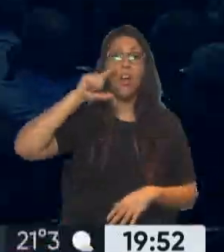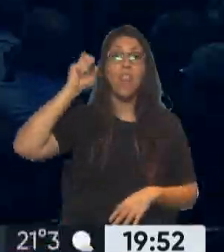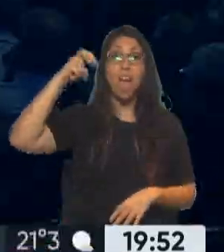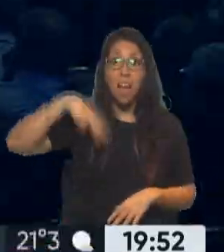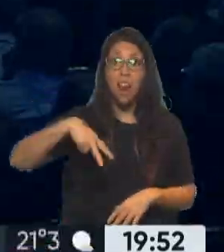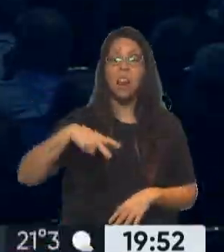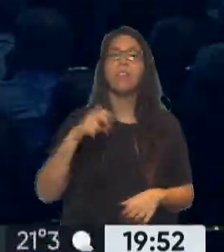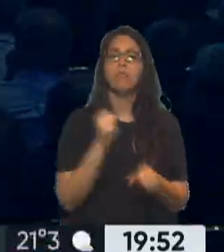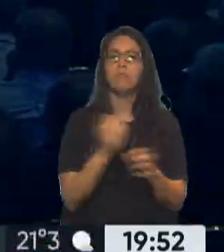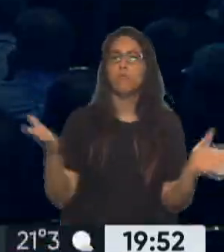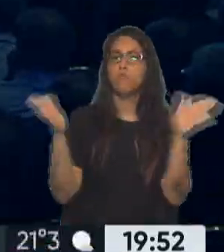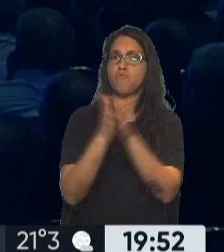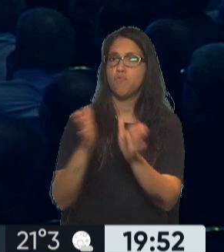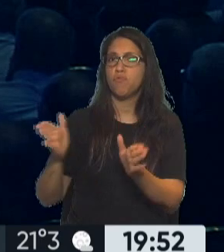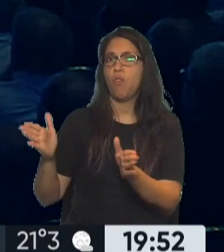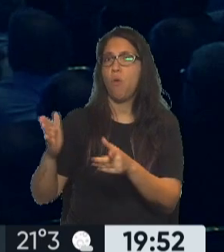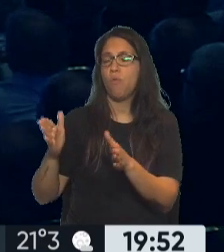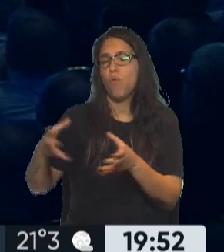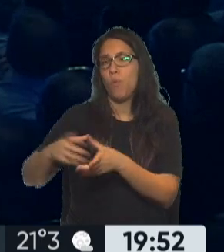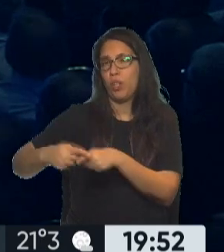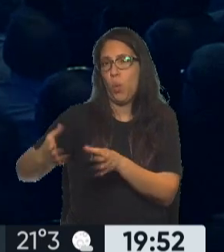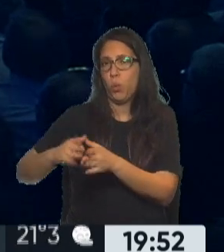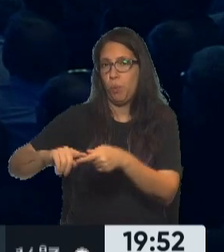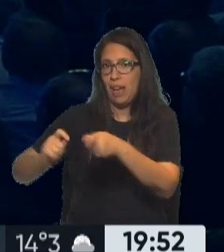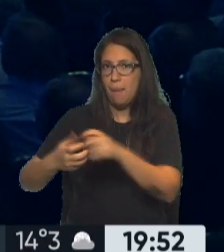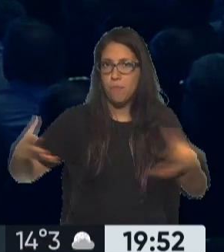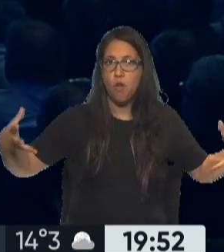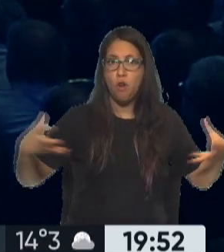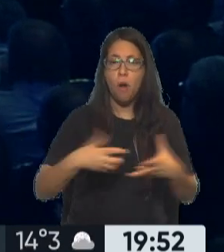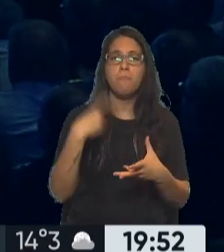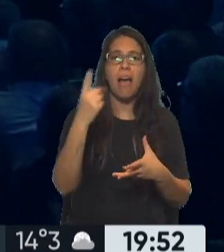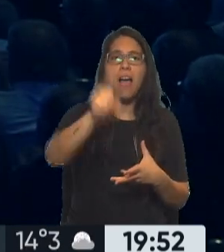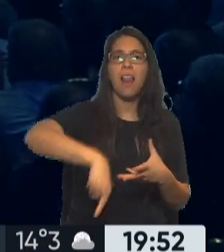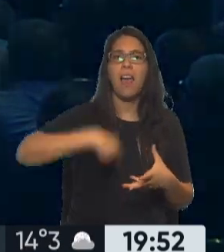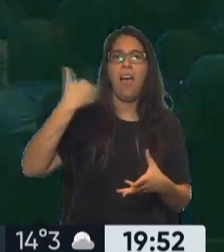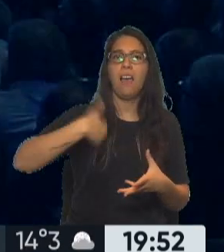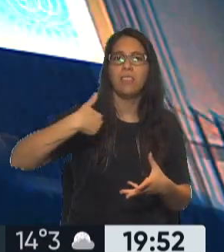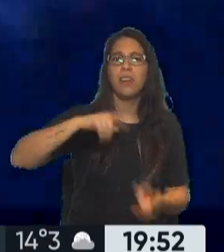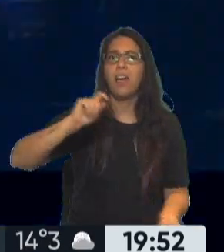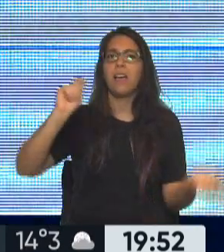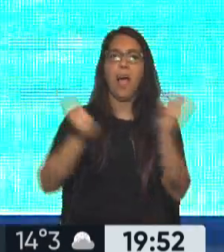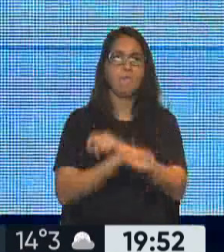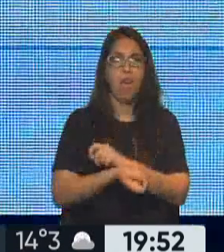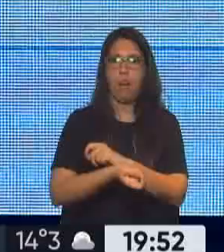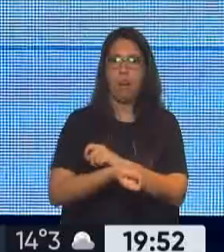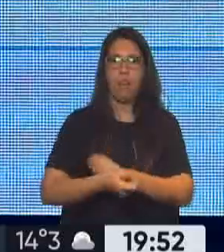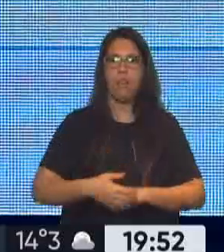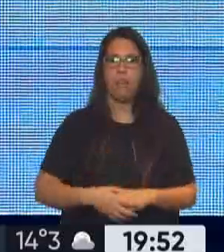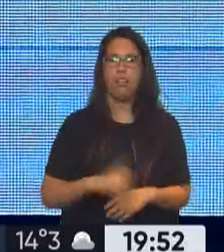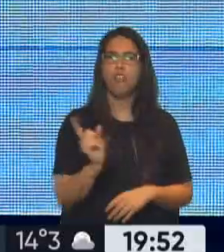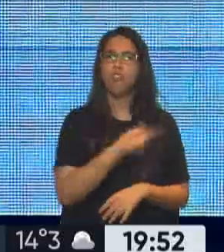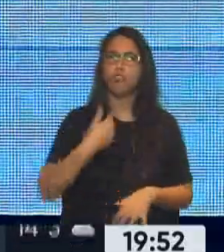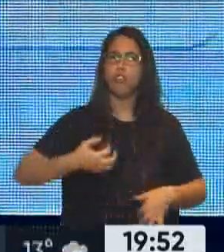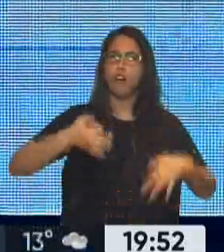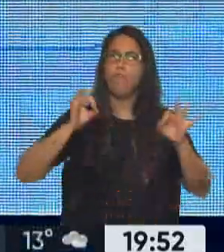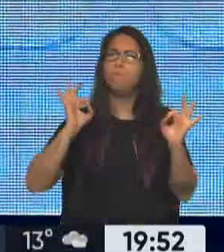trabajen junto a Juntos por el Cambio para cambiar el país de manera irreversible. Estamos